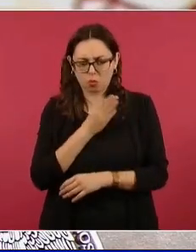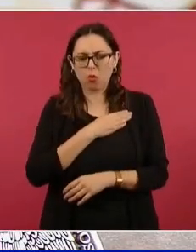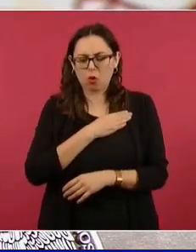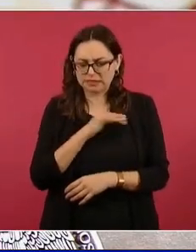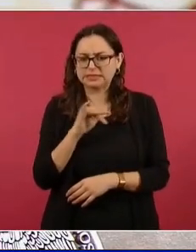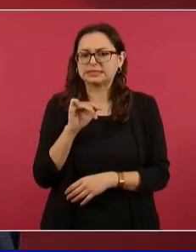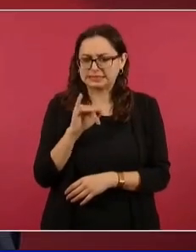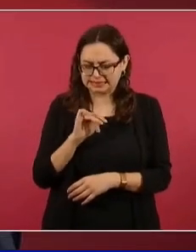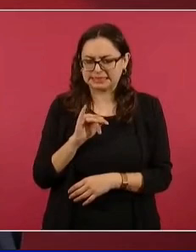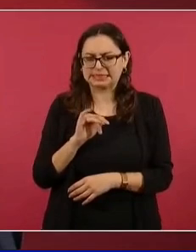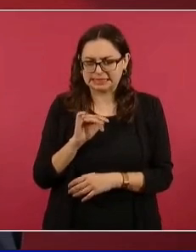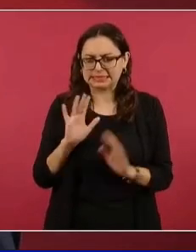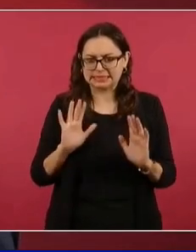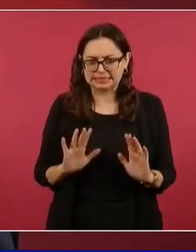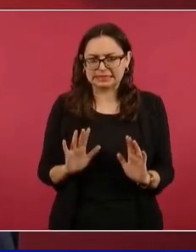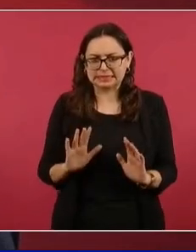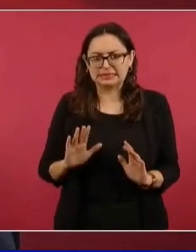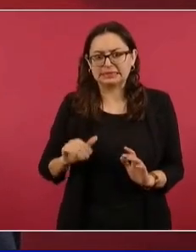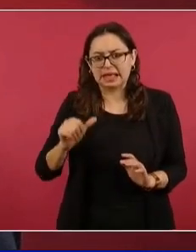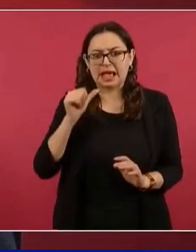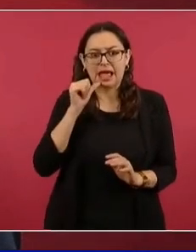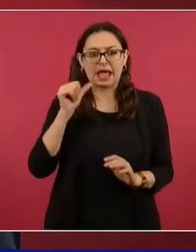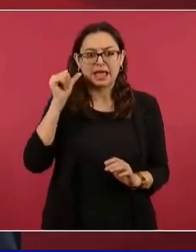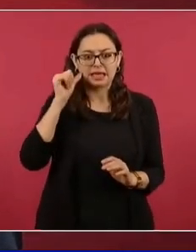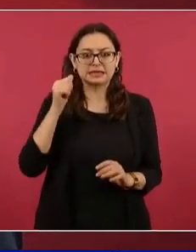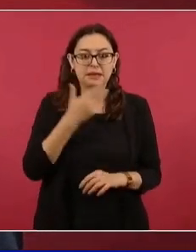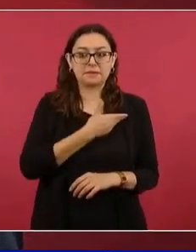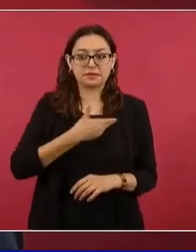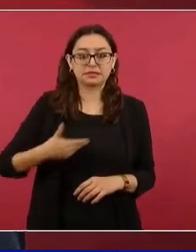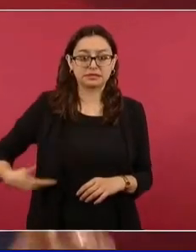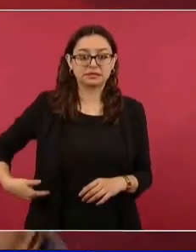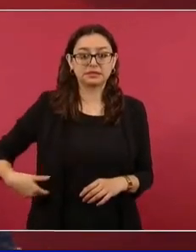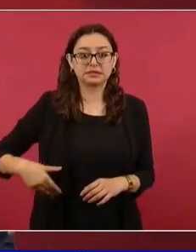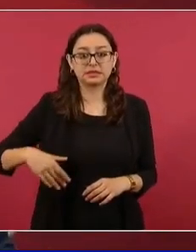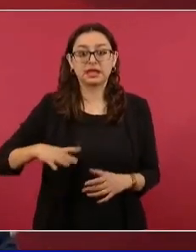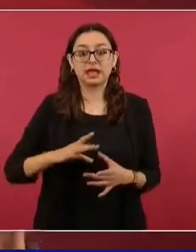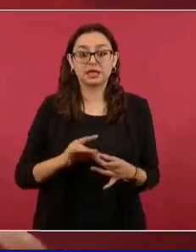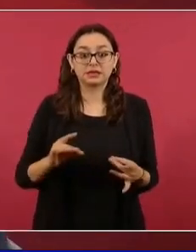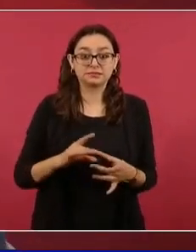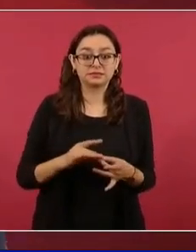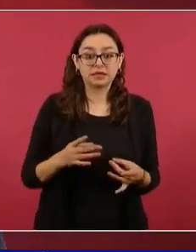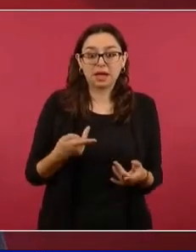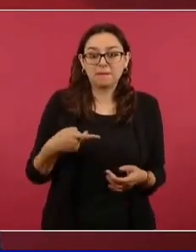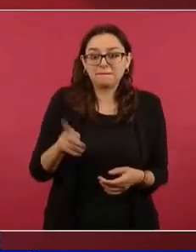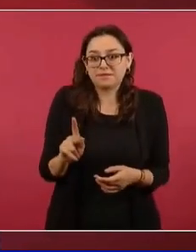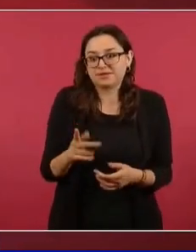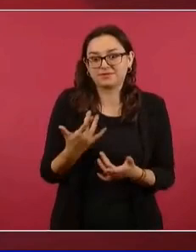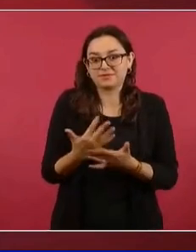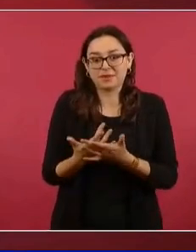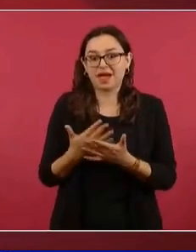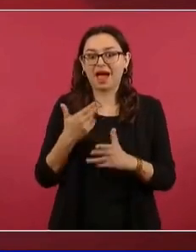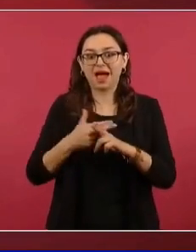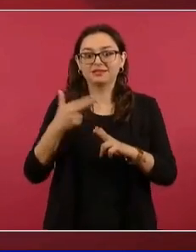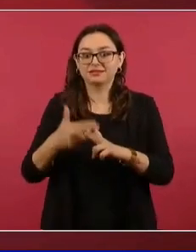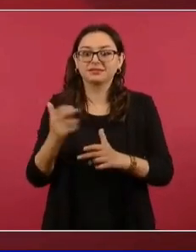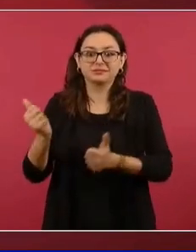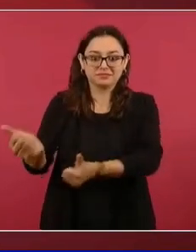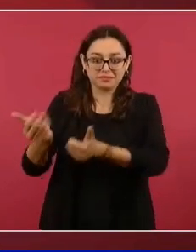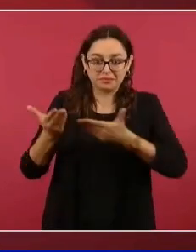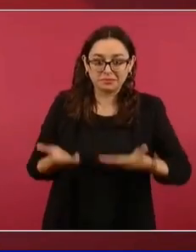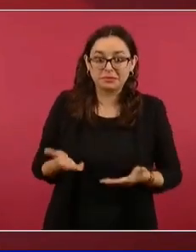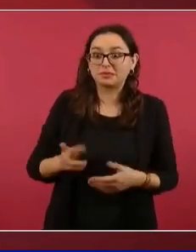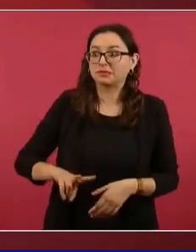responde a lo que comentó el presidente ayer por la mañana, pero hasta no ver, no podemos estar tranquilos de que ha